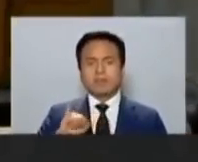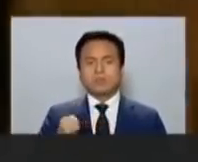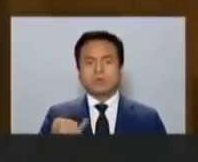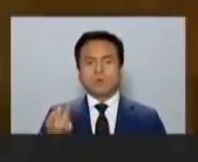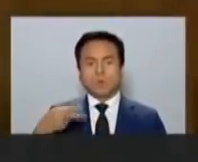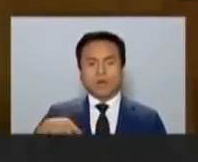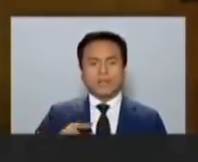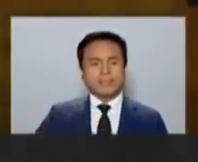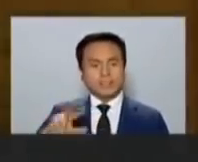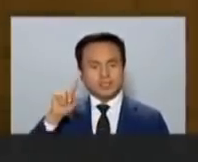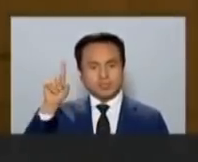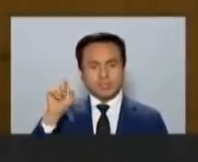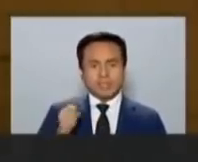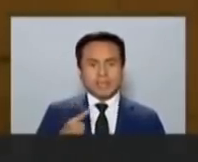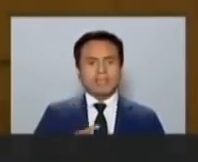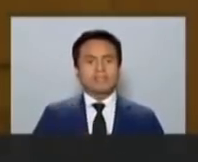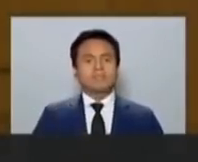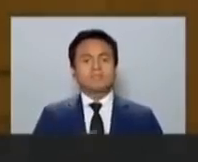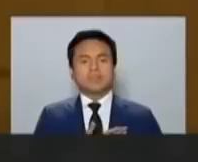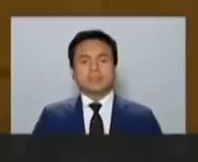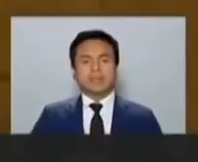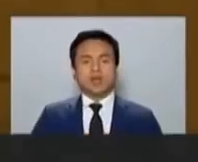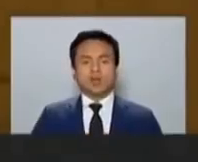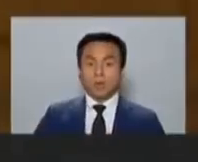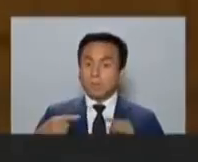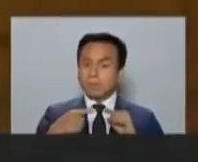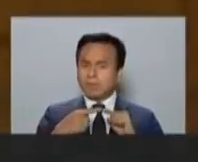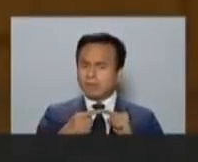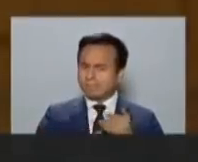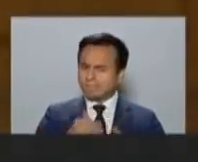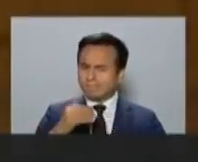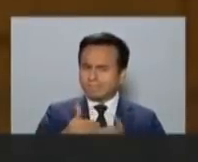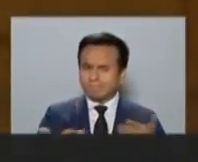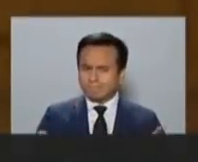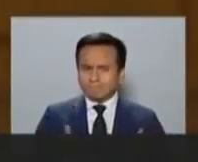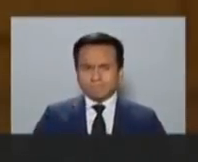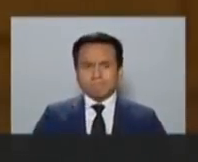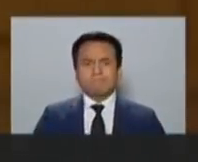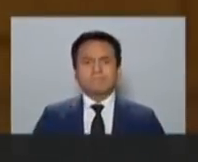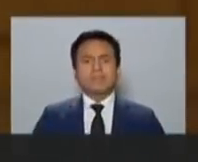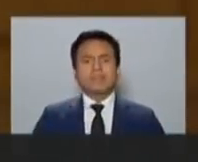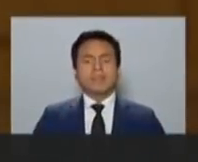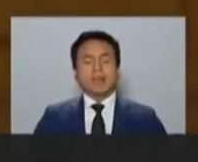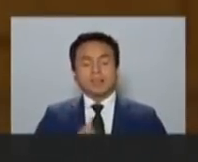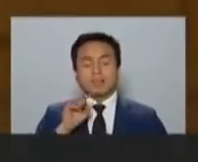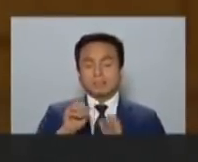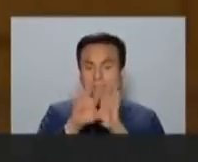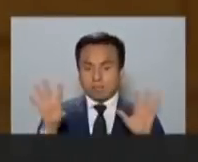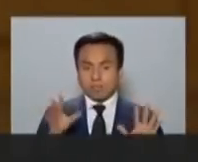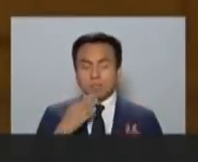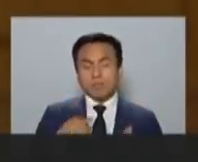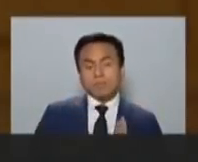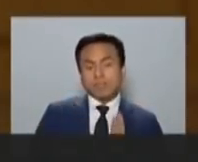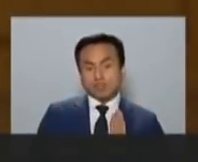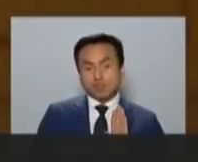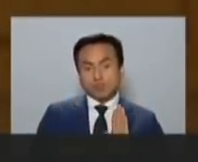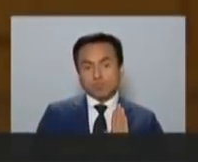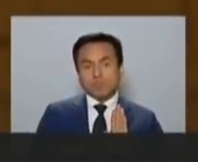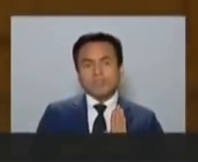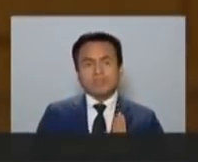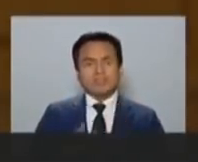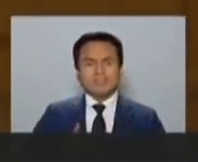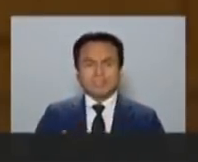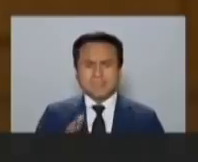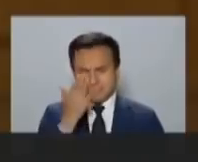y la figura de Mario Marcel en Hacienda, afirmó que hay coincidencias y que se seguirán las propuestas impulsadas. el